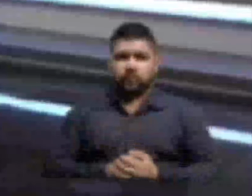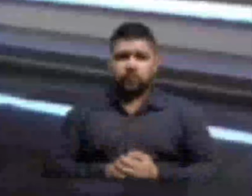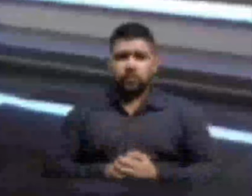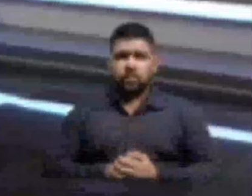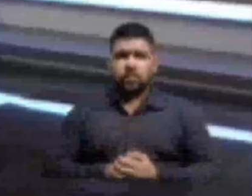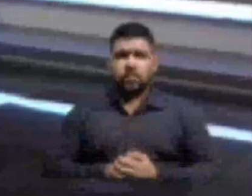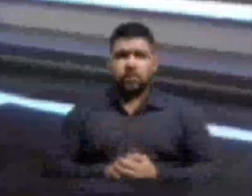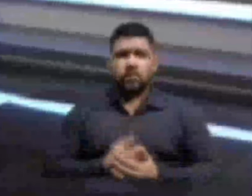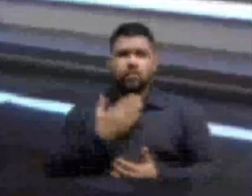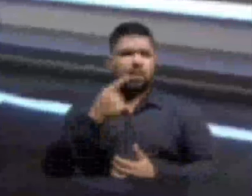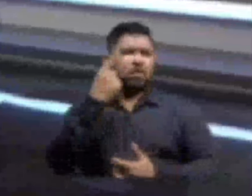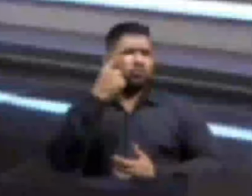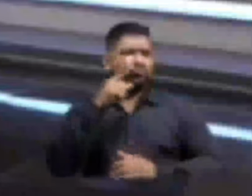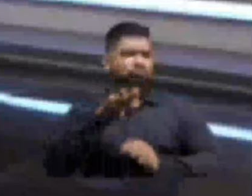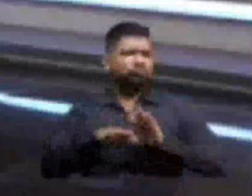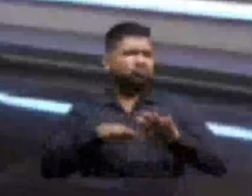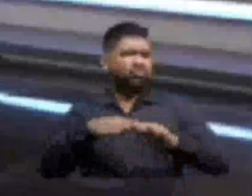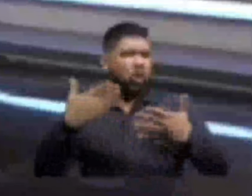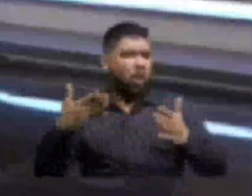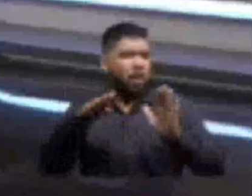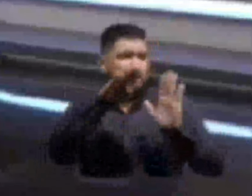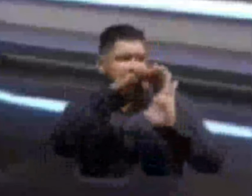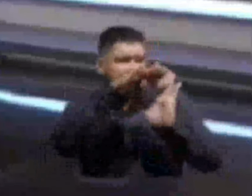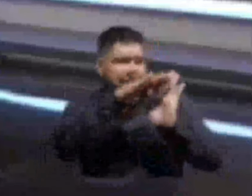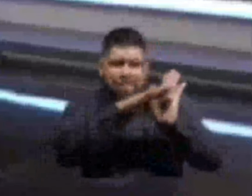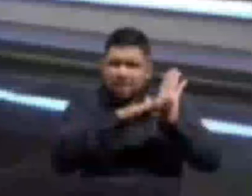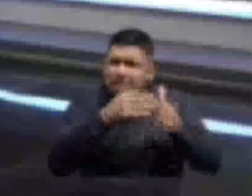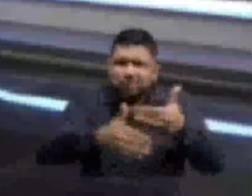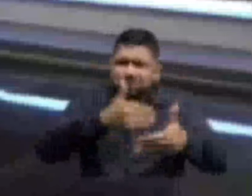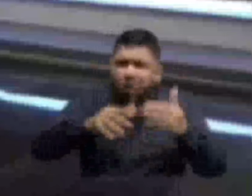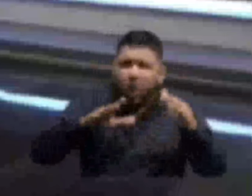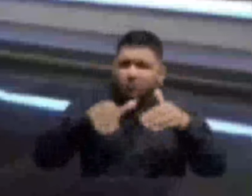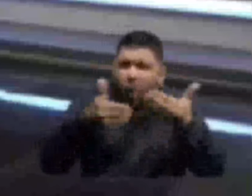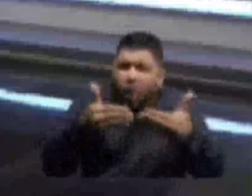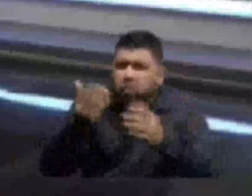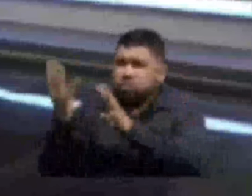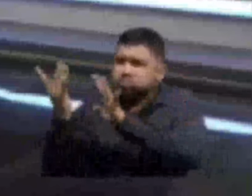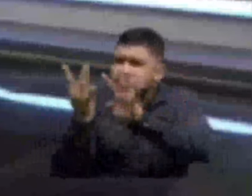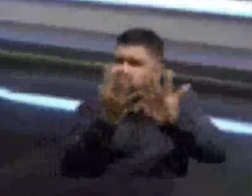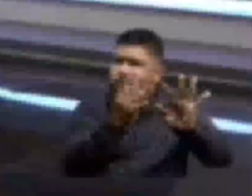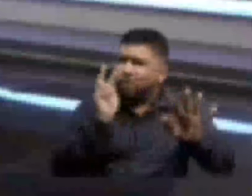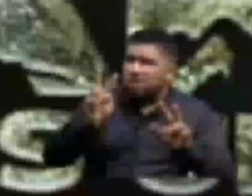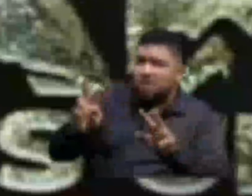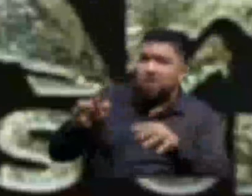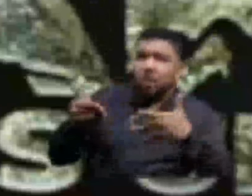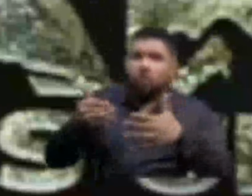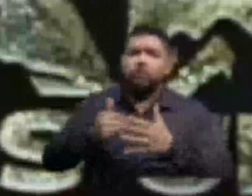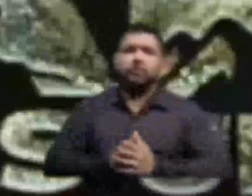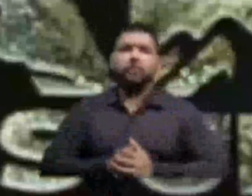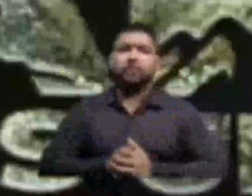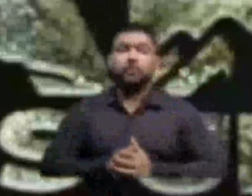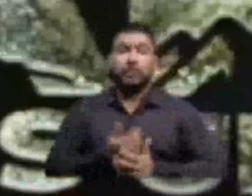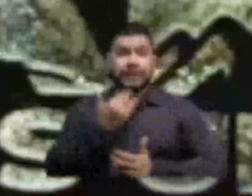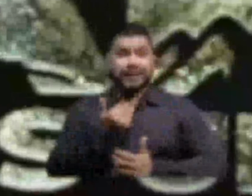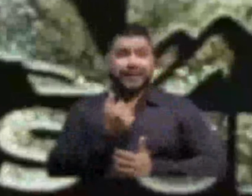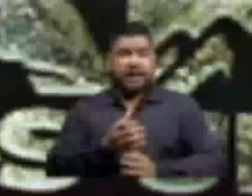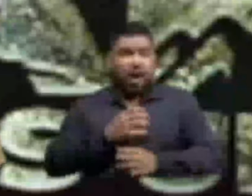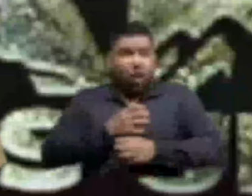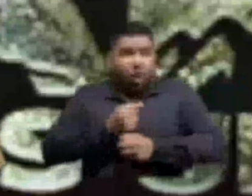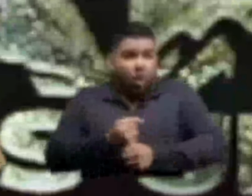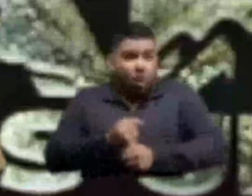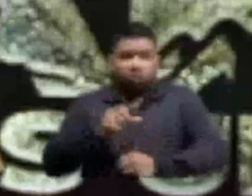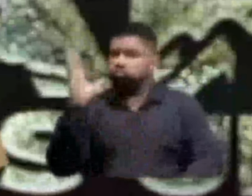llevando Cómo se desarrolla y cuál es el protocolo una vez llegan los migrantes a este sector Bueno yo te puedo decir que en darien no es nada seguro darien